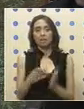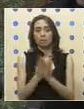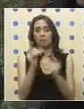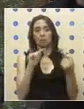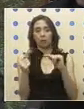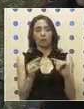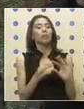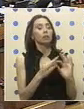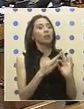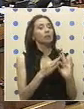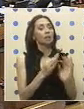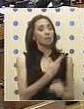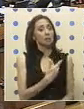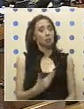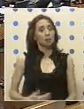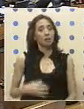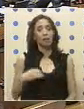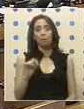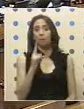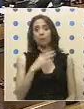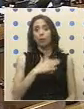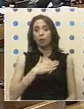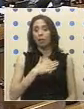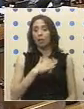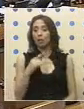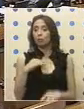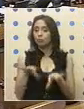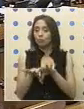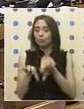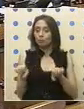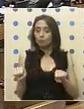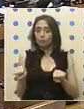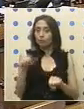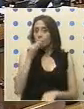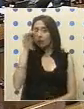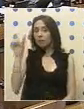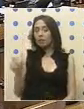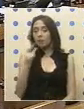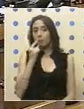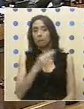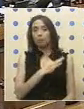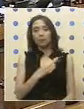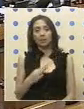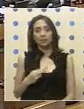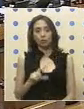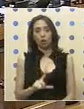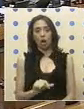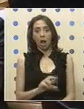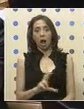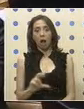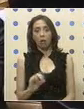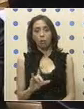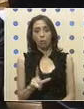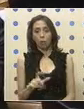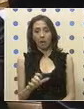Gracias, Presidente. Yo primero que nada quisiera coincidir con lo que ha dicho el Ministro Cristiano La Ruleta en el sentido de que esta ha sido una